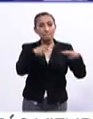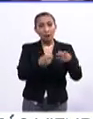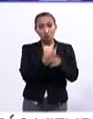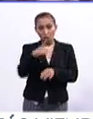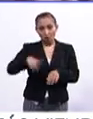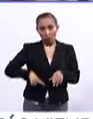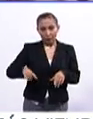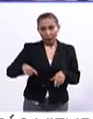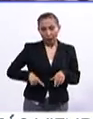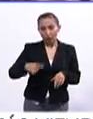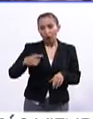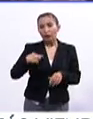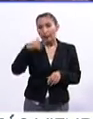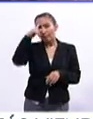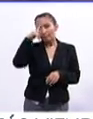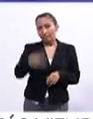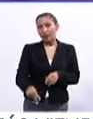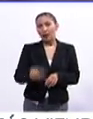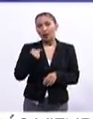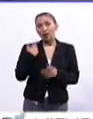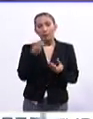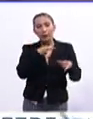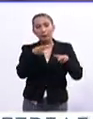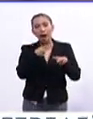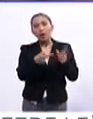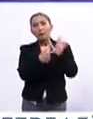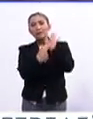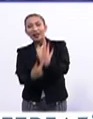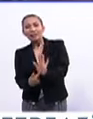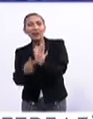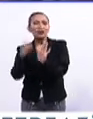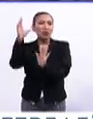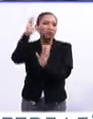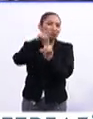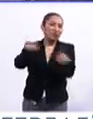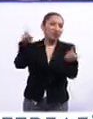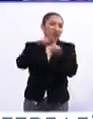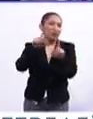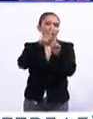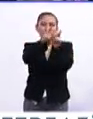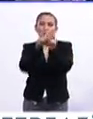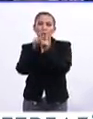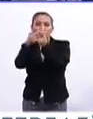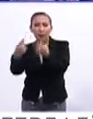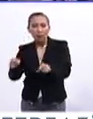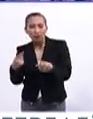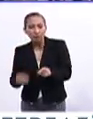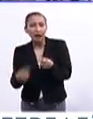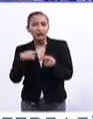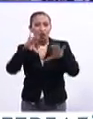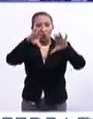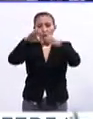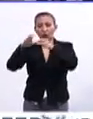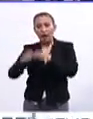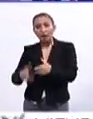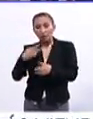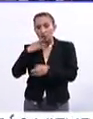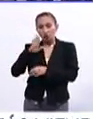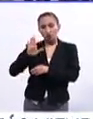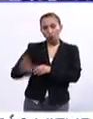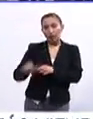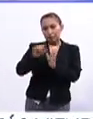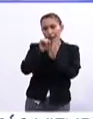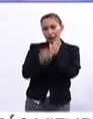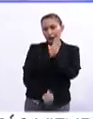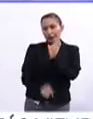nueva administración del Gobierno de México organizó presentaciones de diversas agrupaciones musicales comunitarias pertenecientes